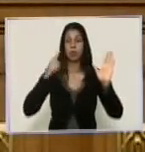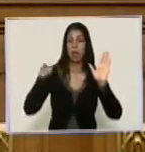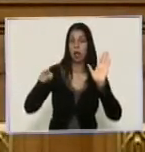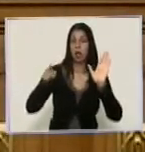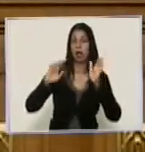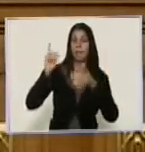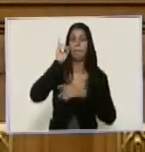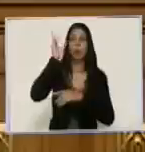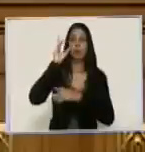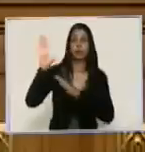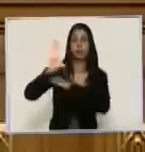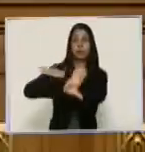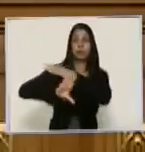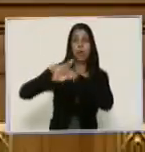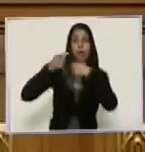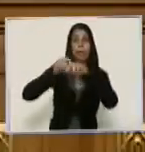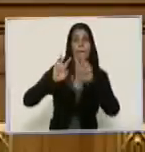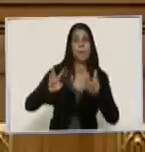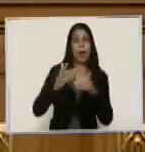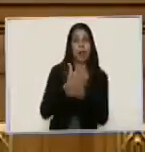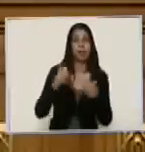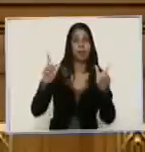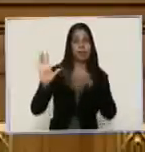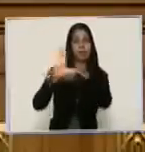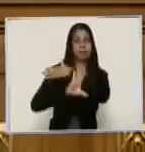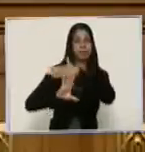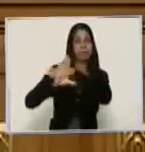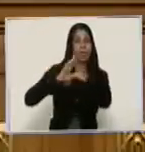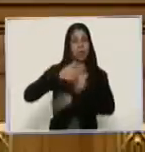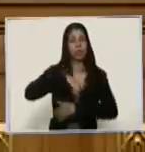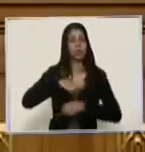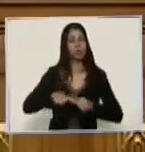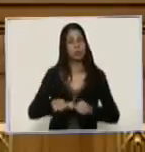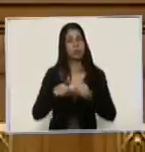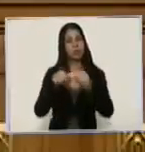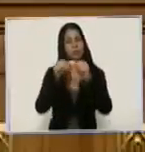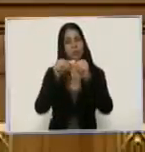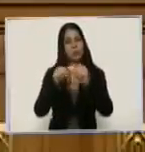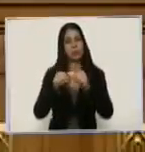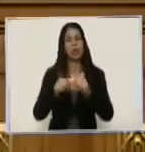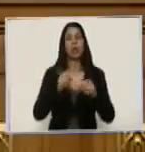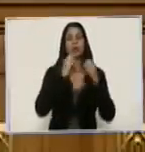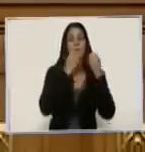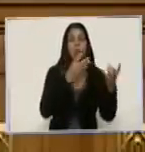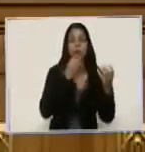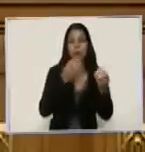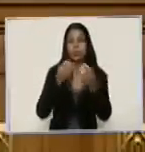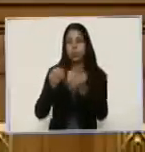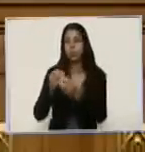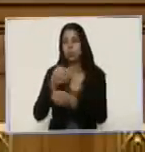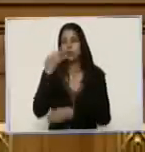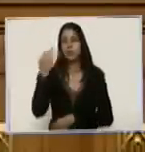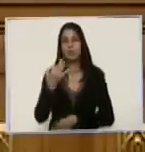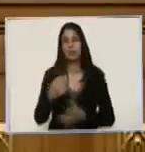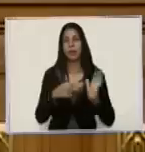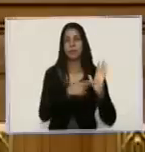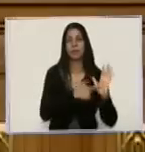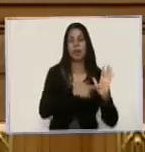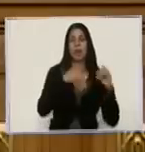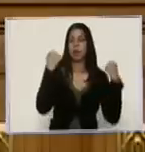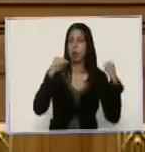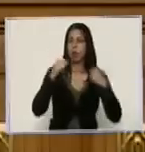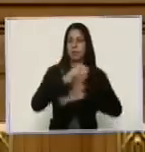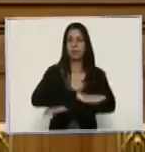soberanía, la paz, la libertad. Y efectivamente nosotros vamos a seguir llevando en cada rincón de nuestro país realmente que se cumpla y que no venga